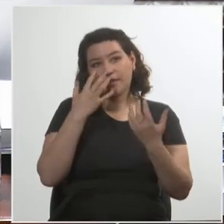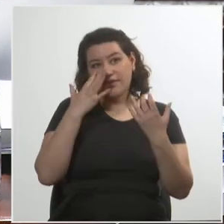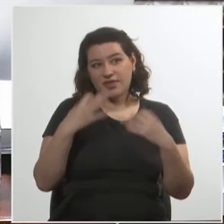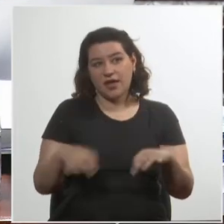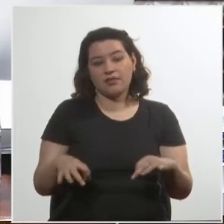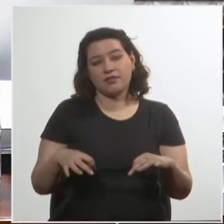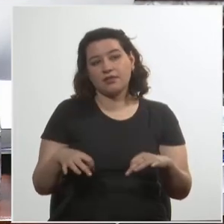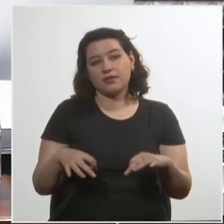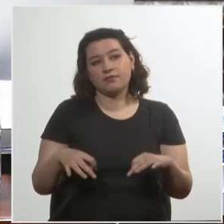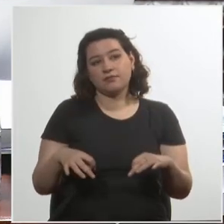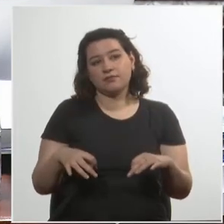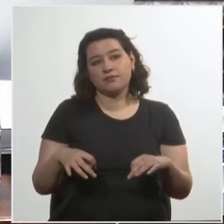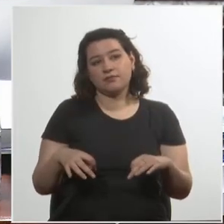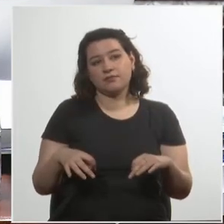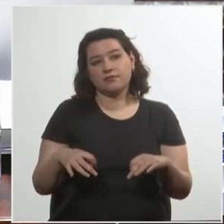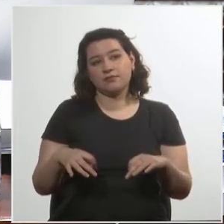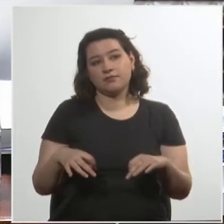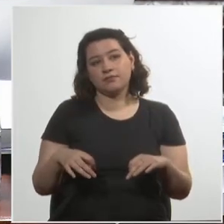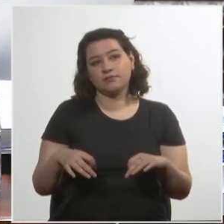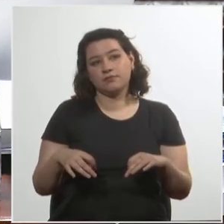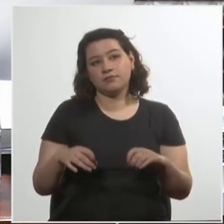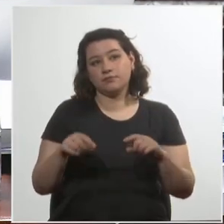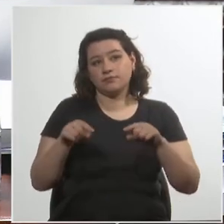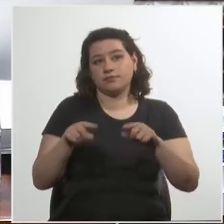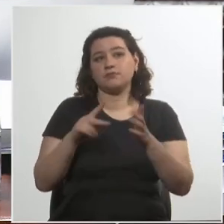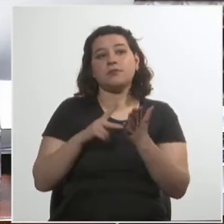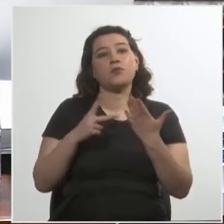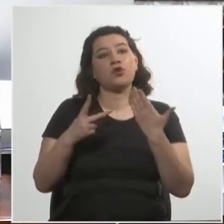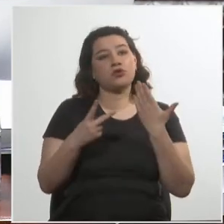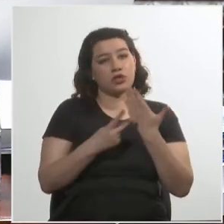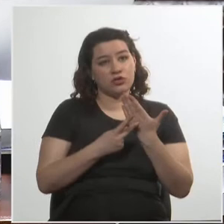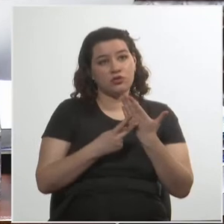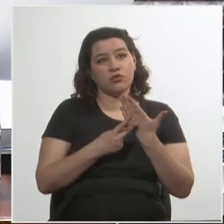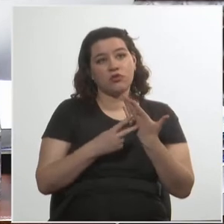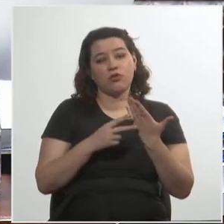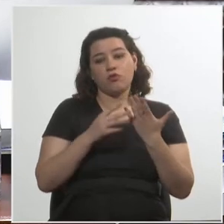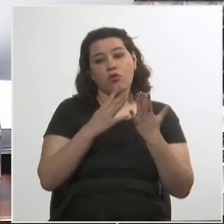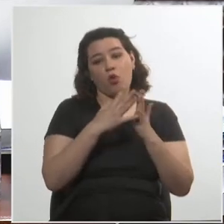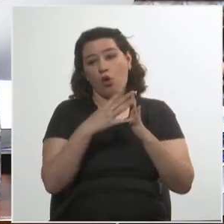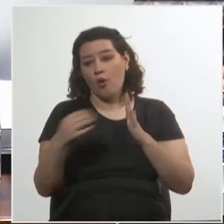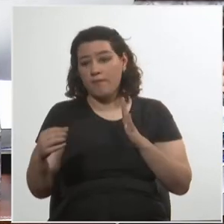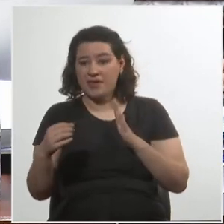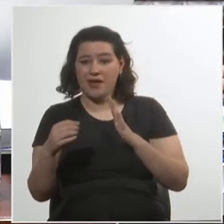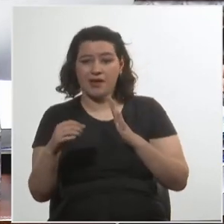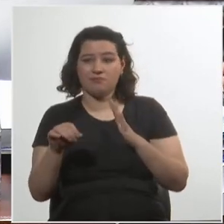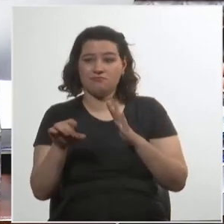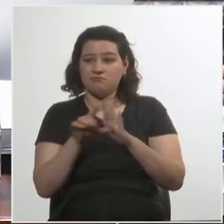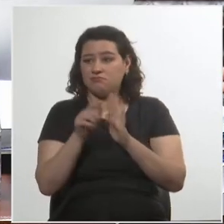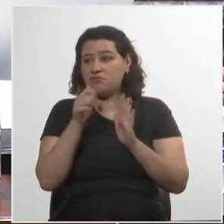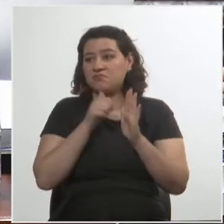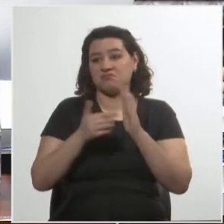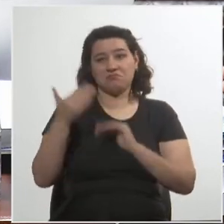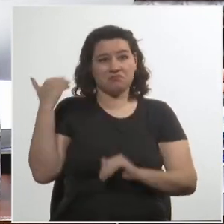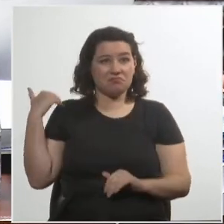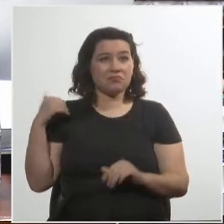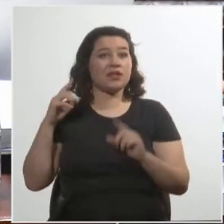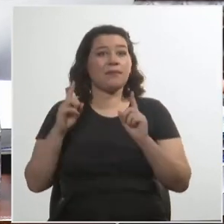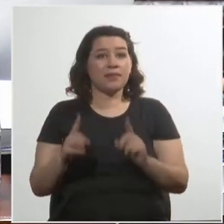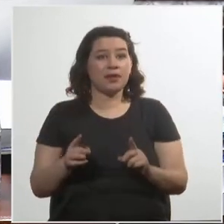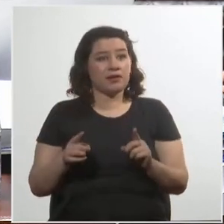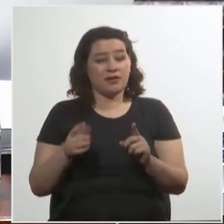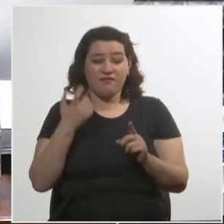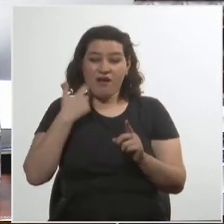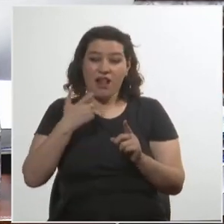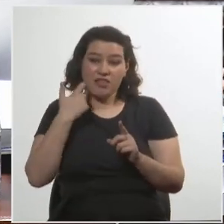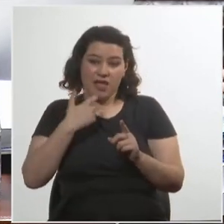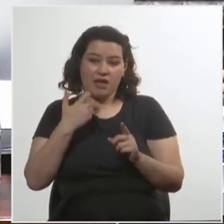realidad en muchos aspectos Este es un proyecto espejo de los anteriores y en otros aspectos se queda